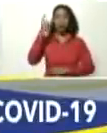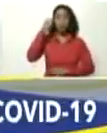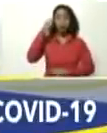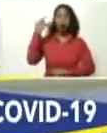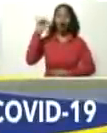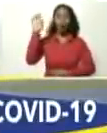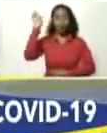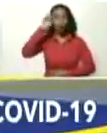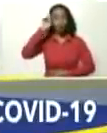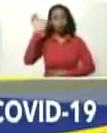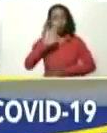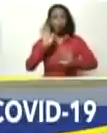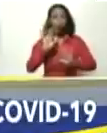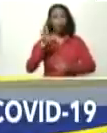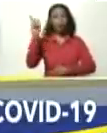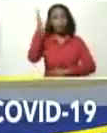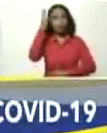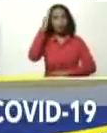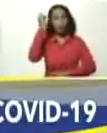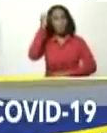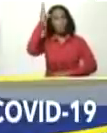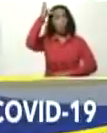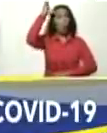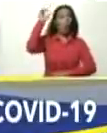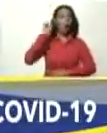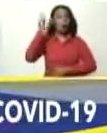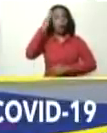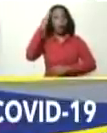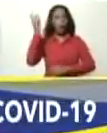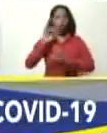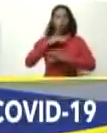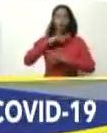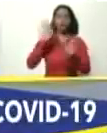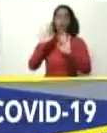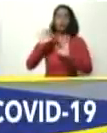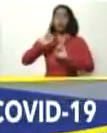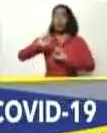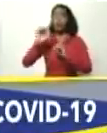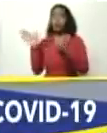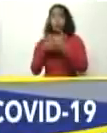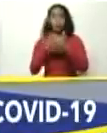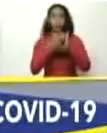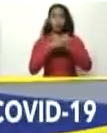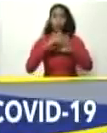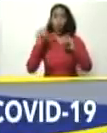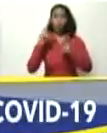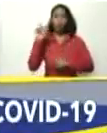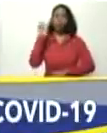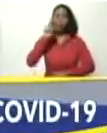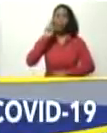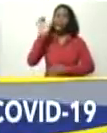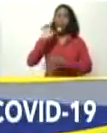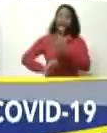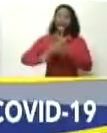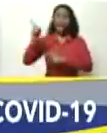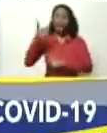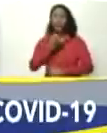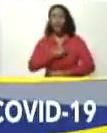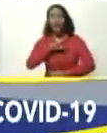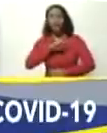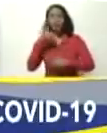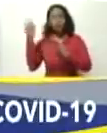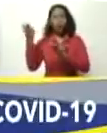razón, chica. No, te sabe mucho, te sabe demasiado. No, cierre todo, compadre. Mentira, es una burocracia fatal.